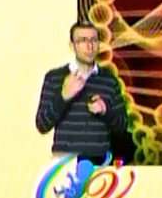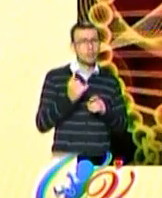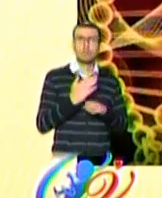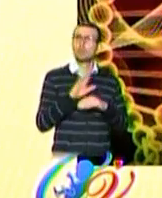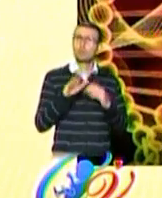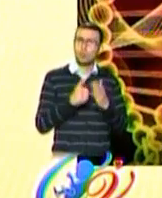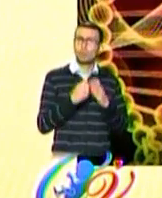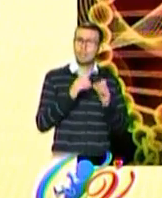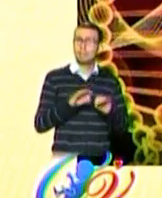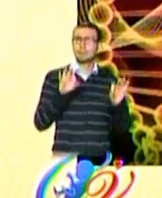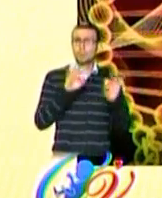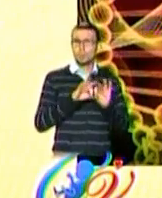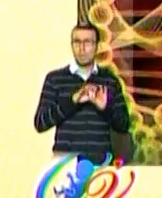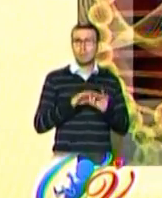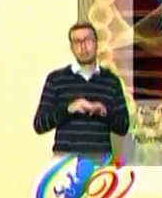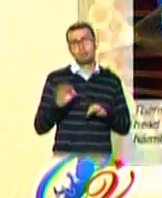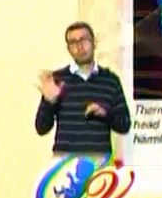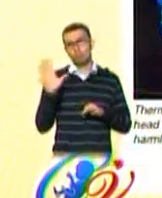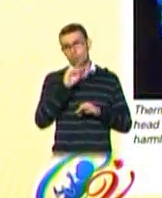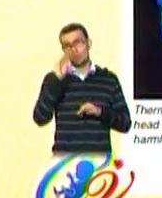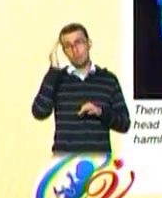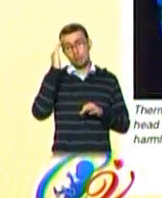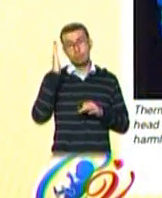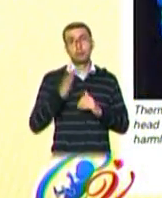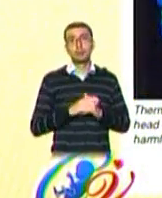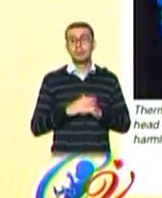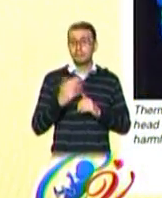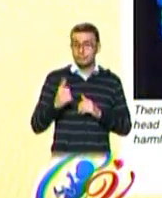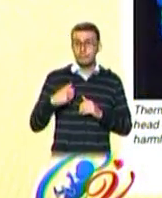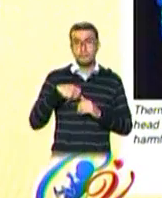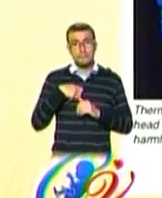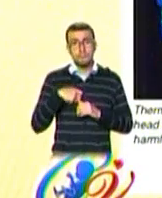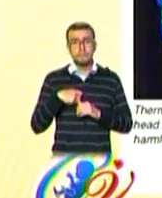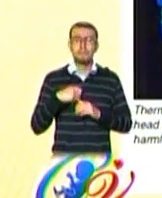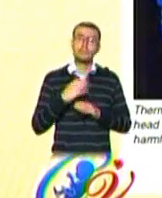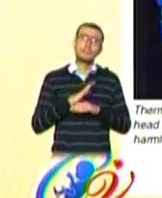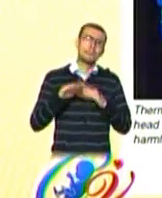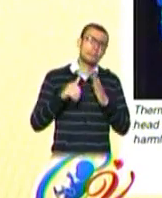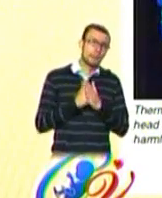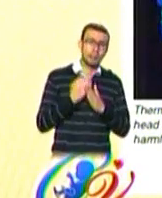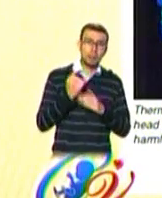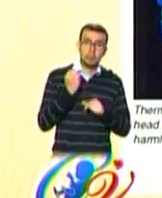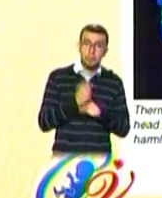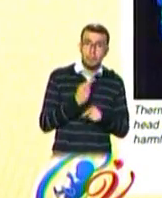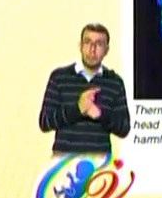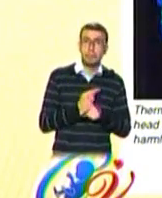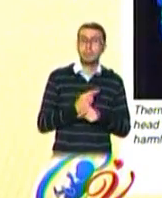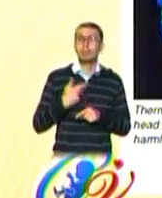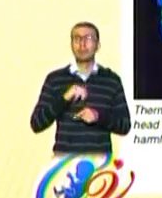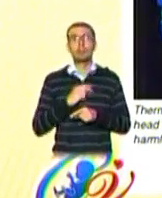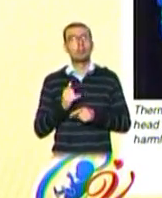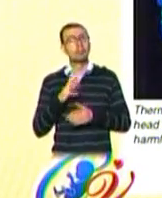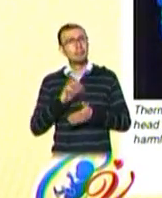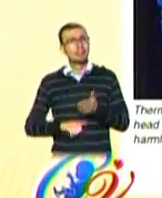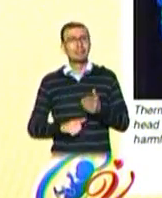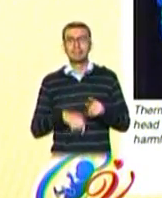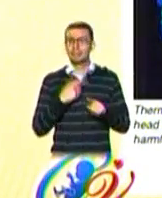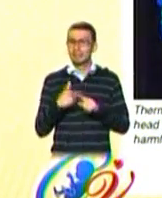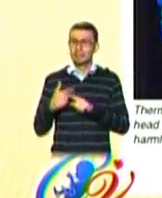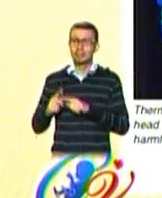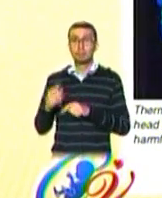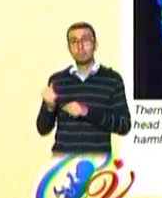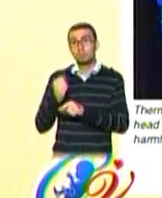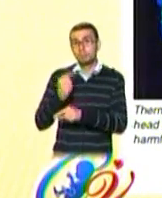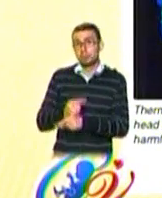importante en la formación ortodoxa, porque si algo tenemos que tener aquí claro es que nos tenemos que empezar a quitar esos escudos para decir yo soy